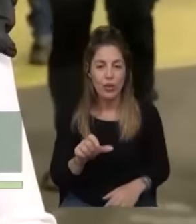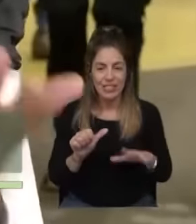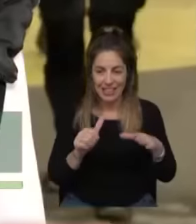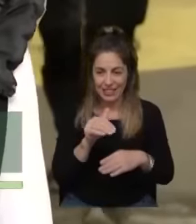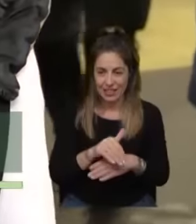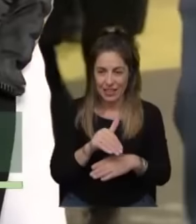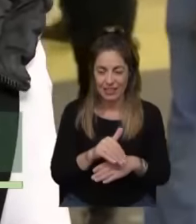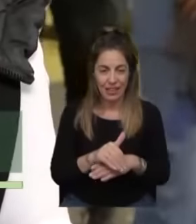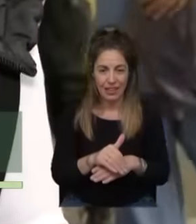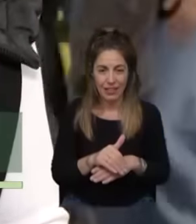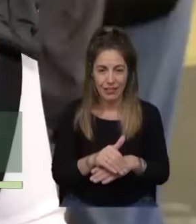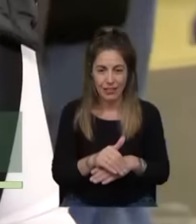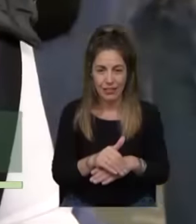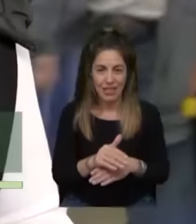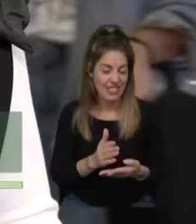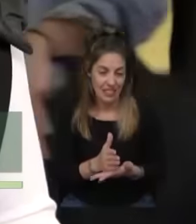Huella de Cereño, como es habitual.